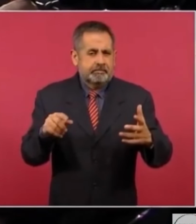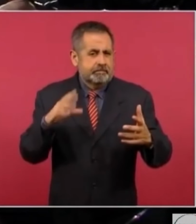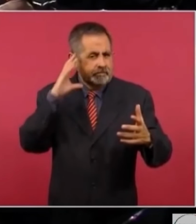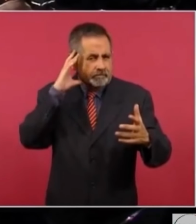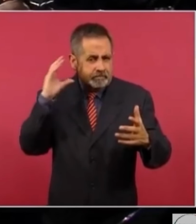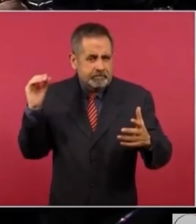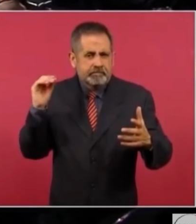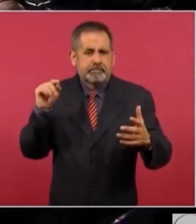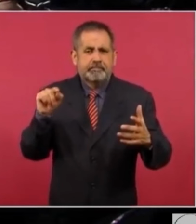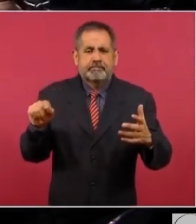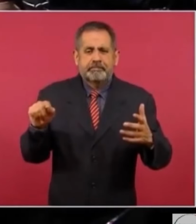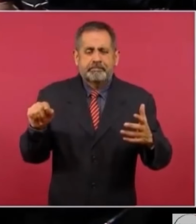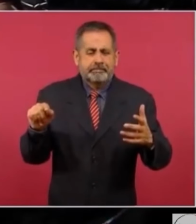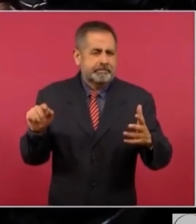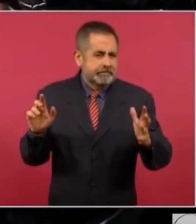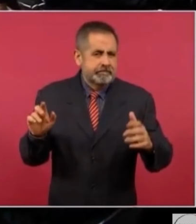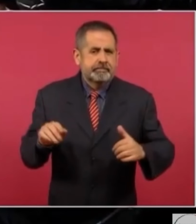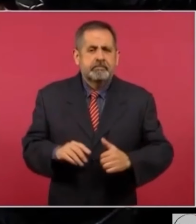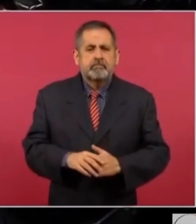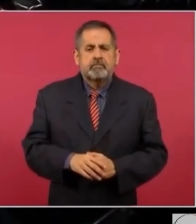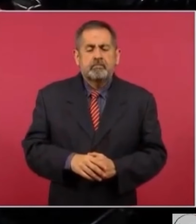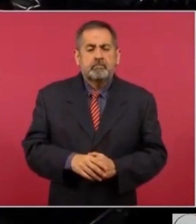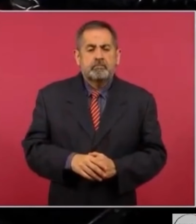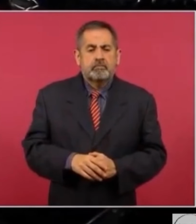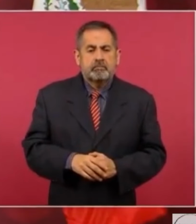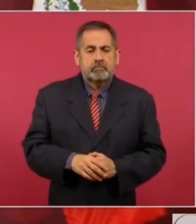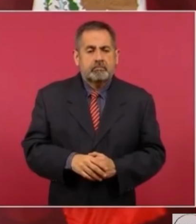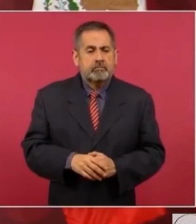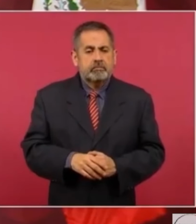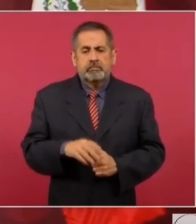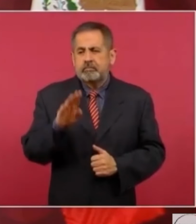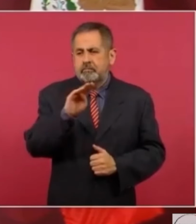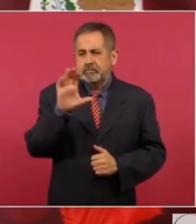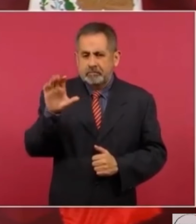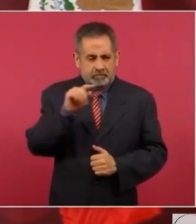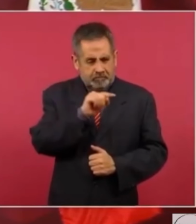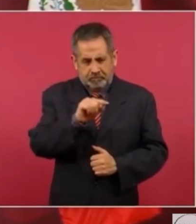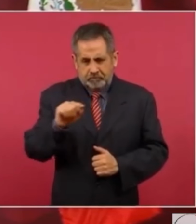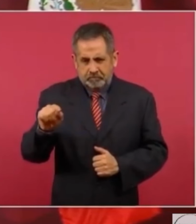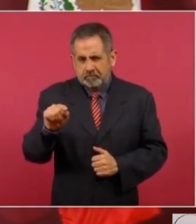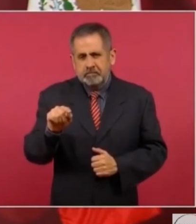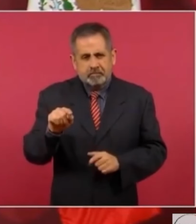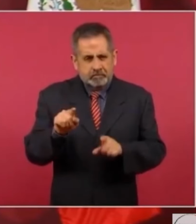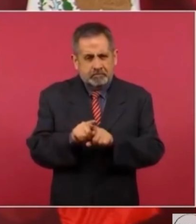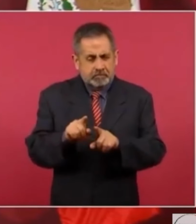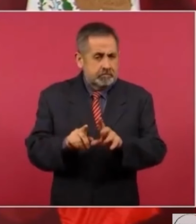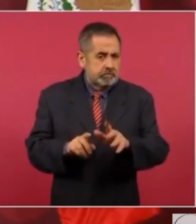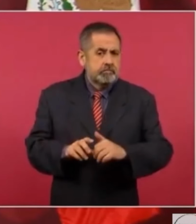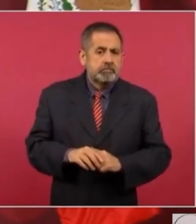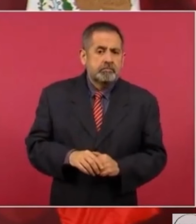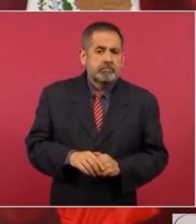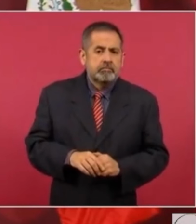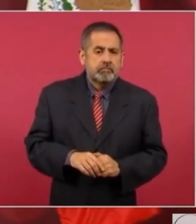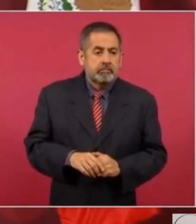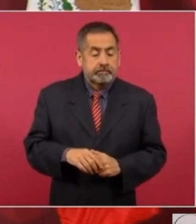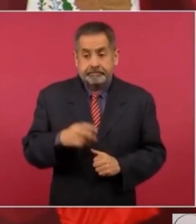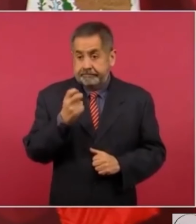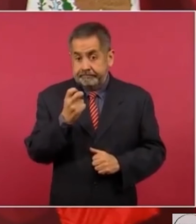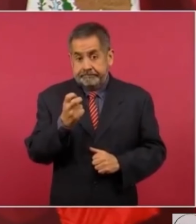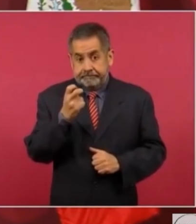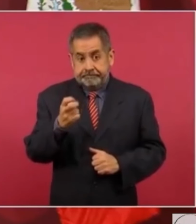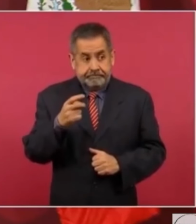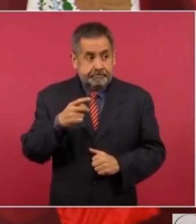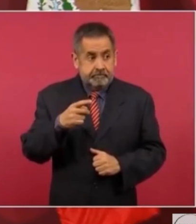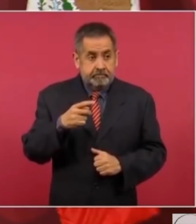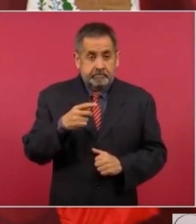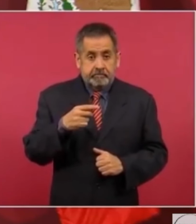Colima, ¿no? Las Baja Californias, ¿sí? Pues eso pues sería